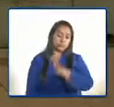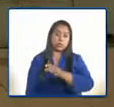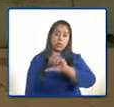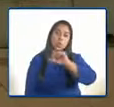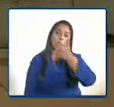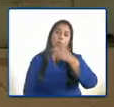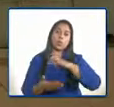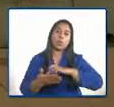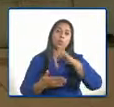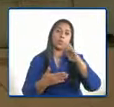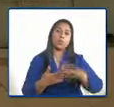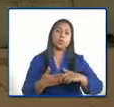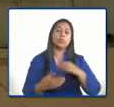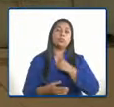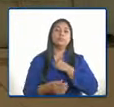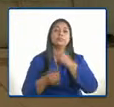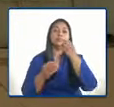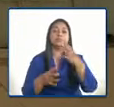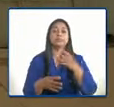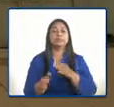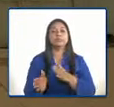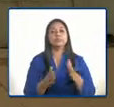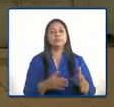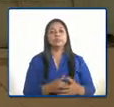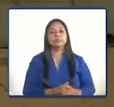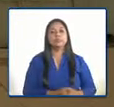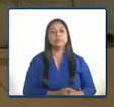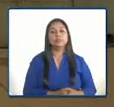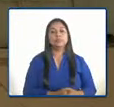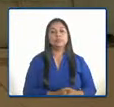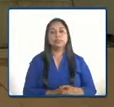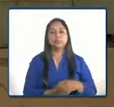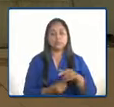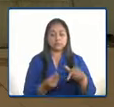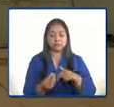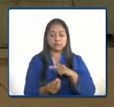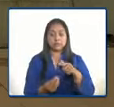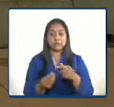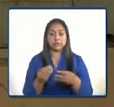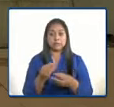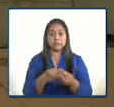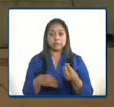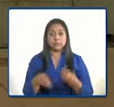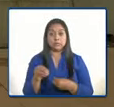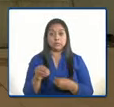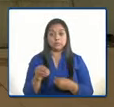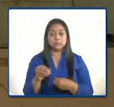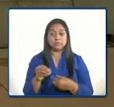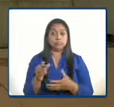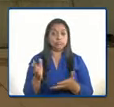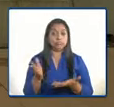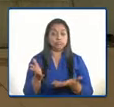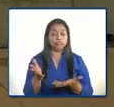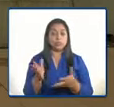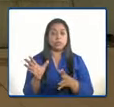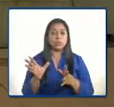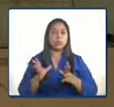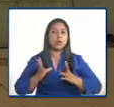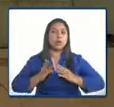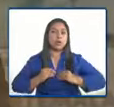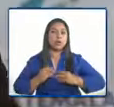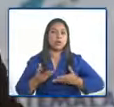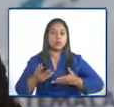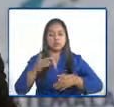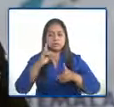El otro programa que quiero hablar es el programa de familias sustitutas. Este programa de familias sustitutas es